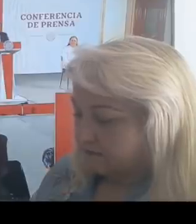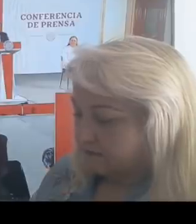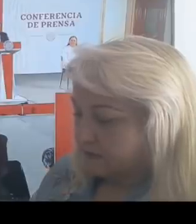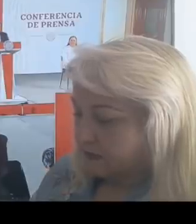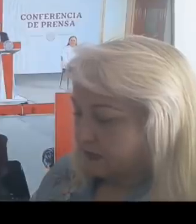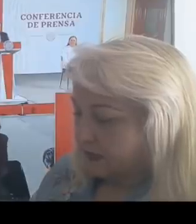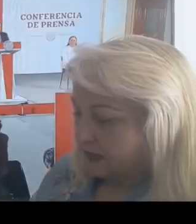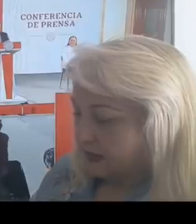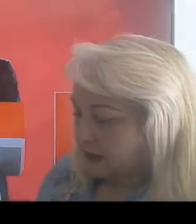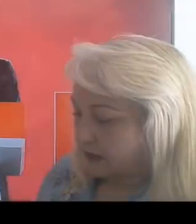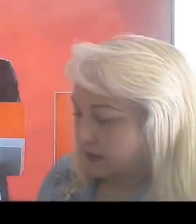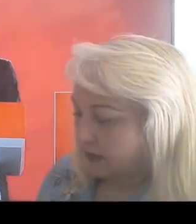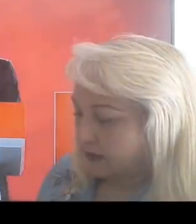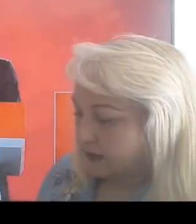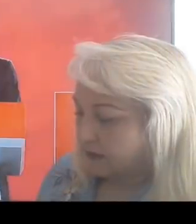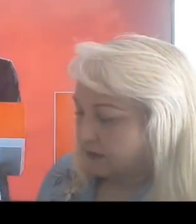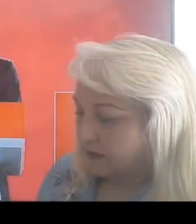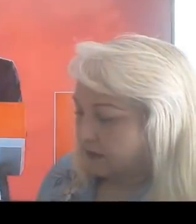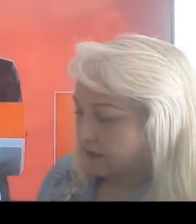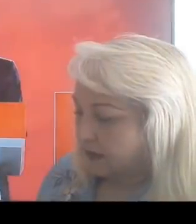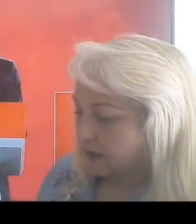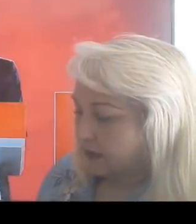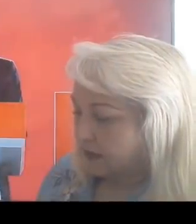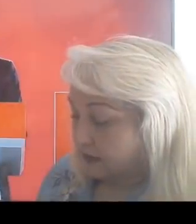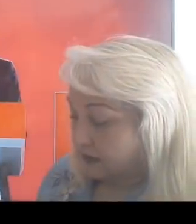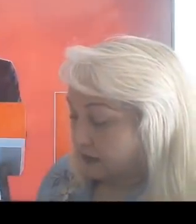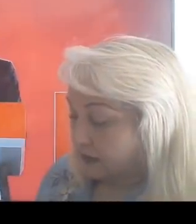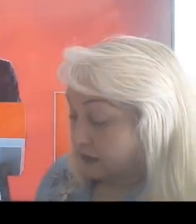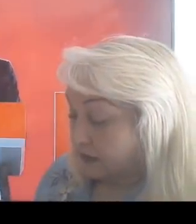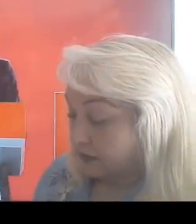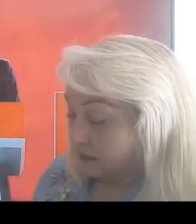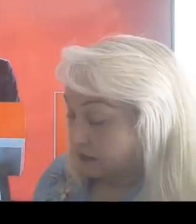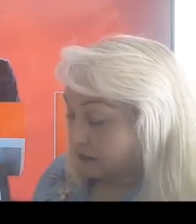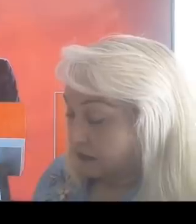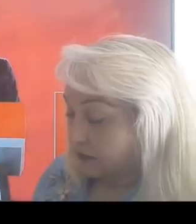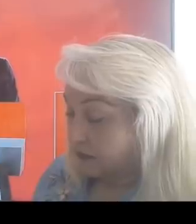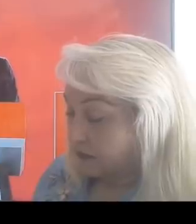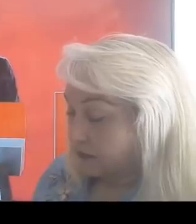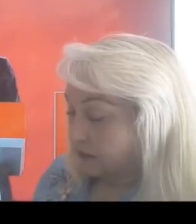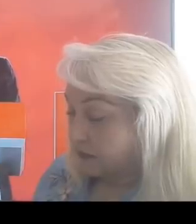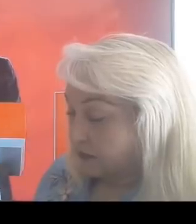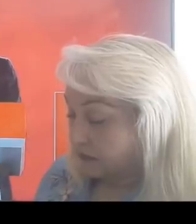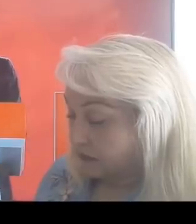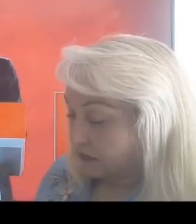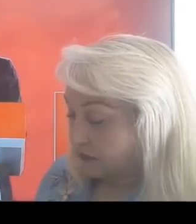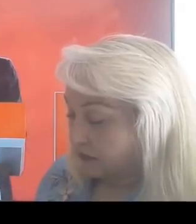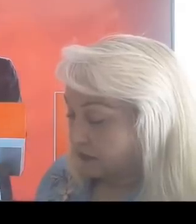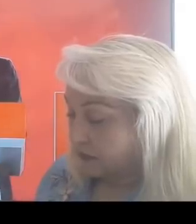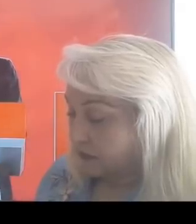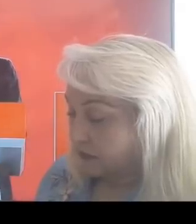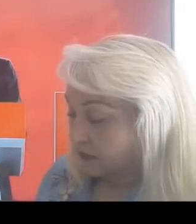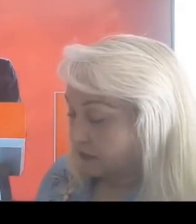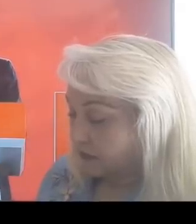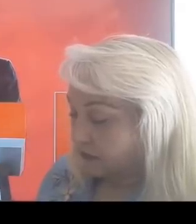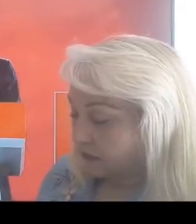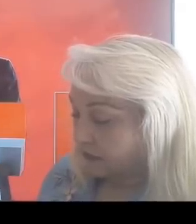informarles de cómo ya se inició un